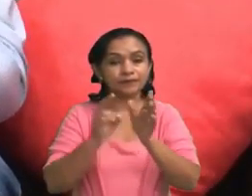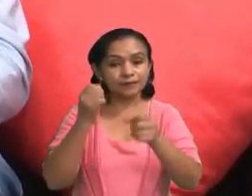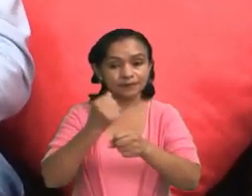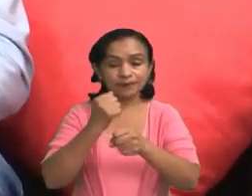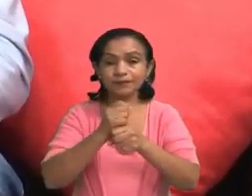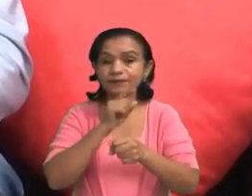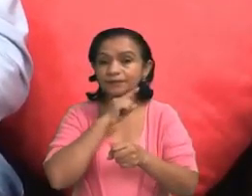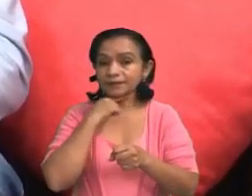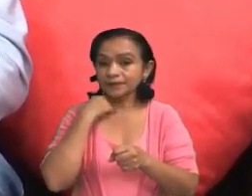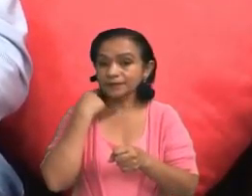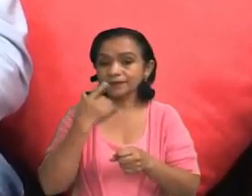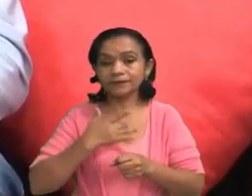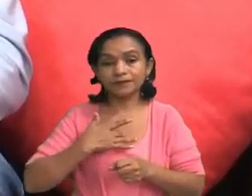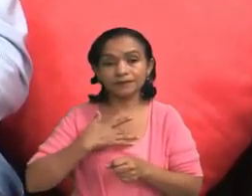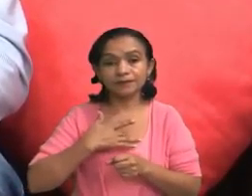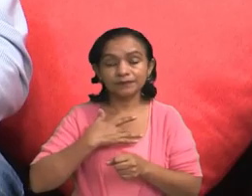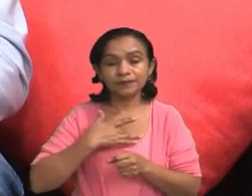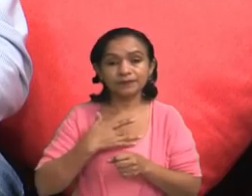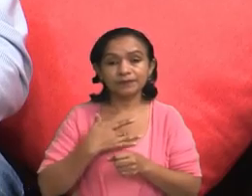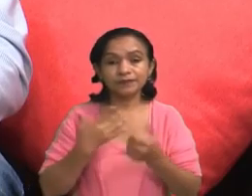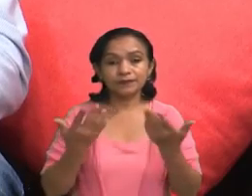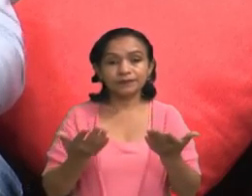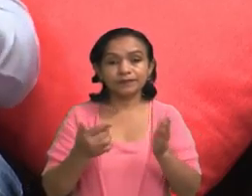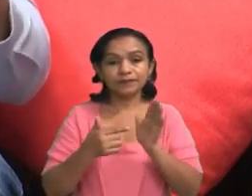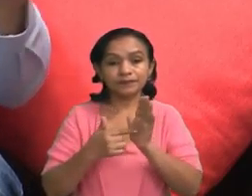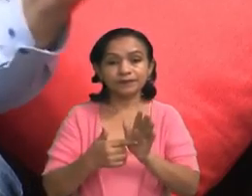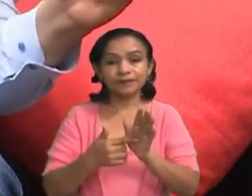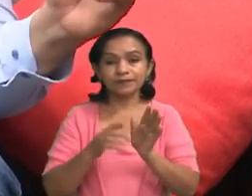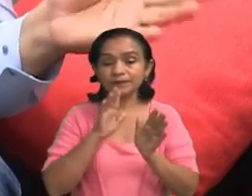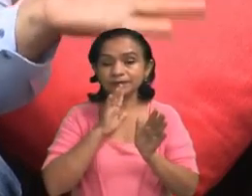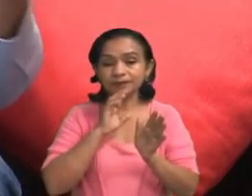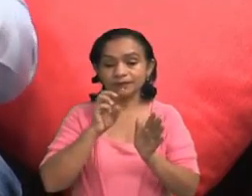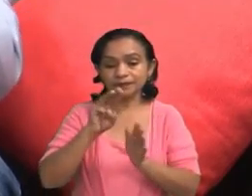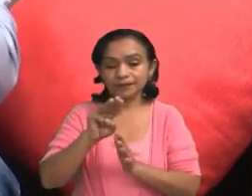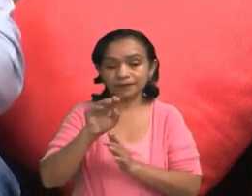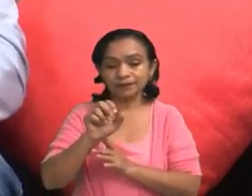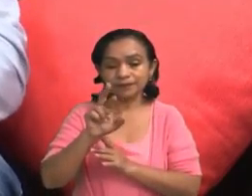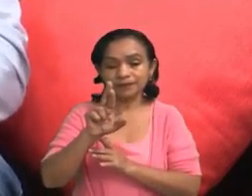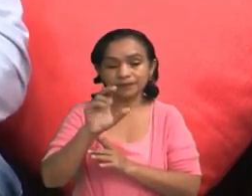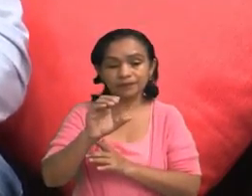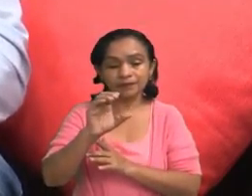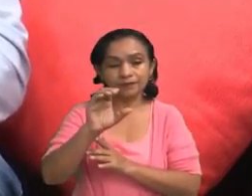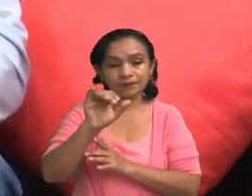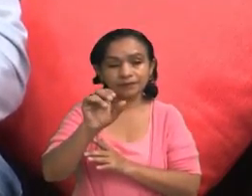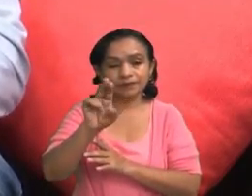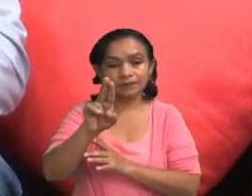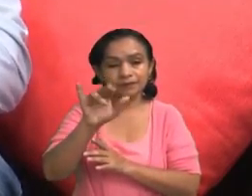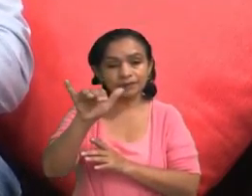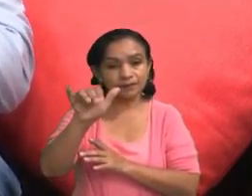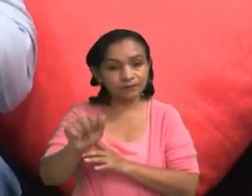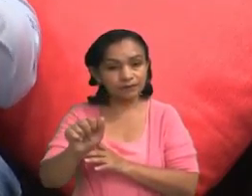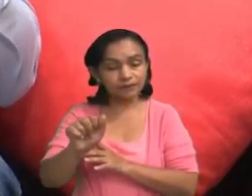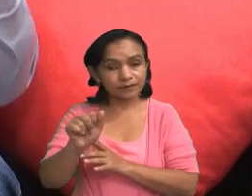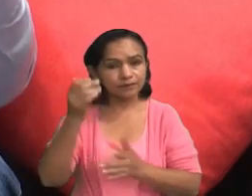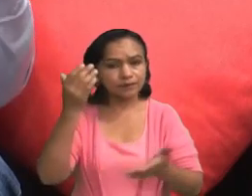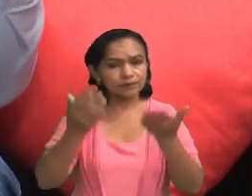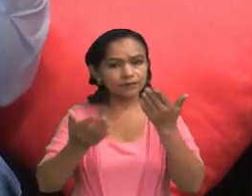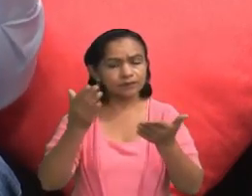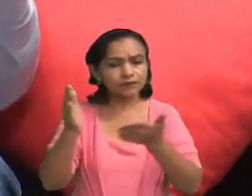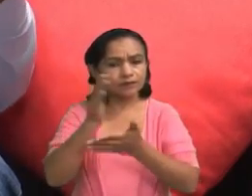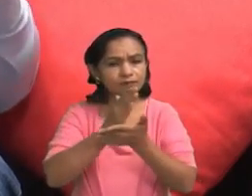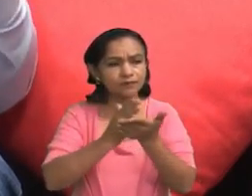reales para esas necesidades, resoluciones. Por ejemplo, usted mencionaba el maracuyá, pero también los bioinsumos. Porque de repente